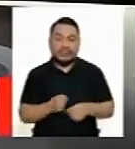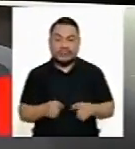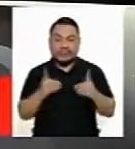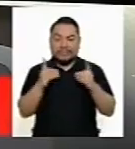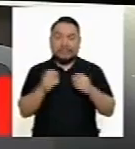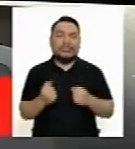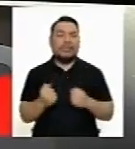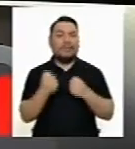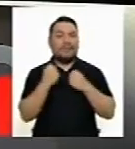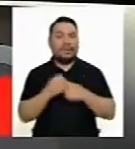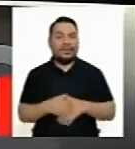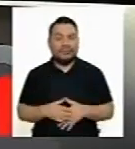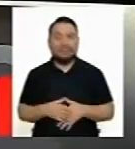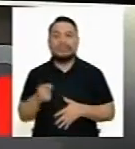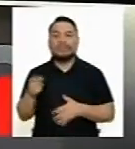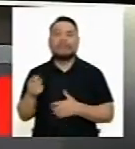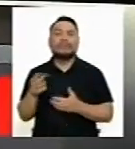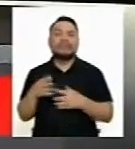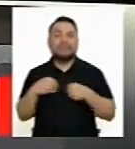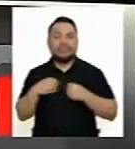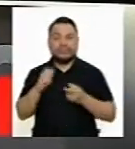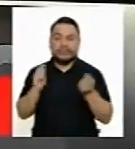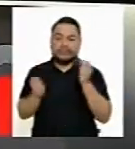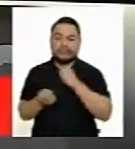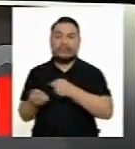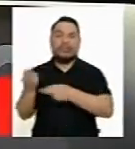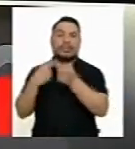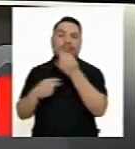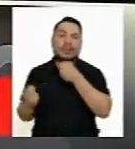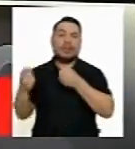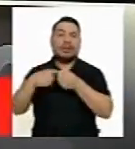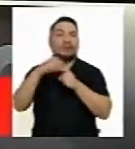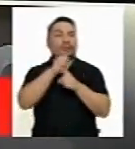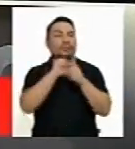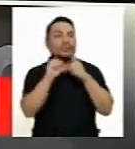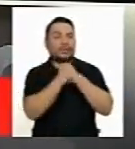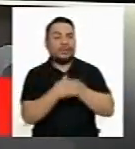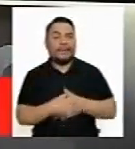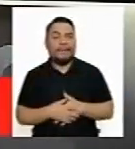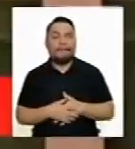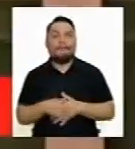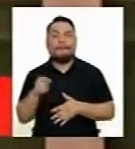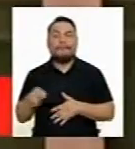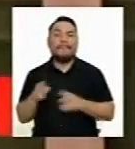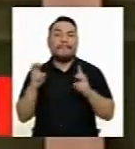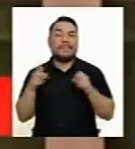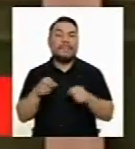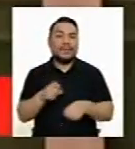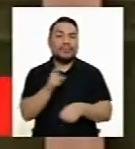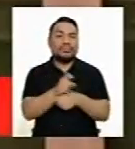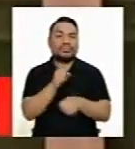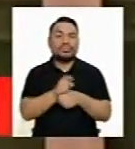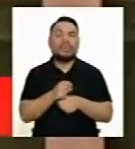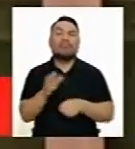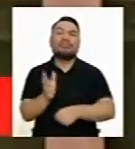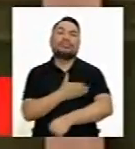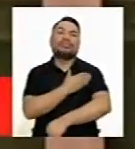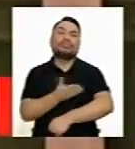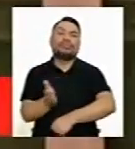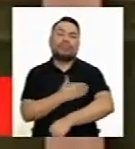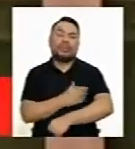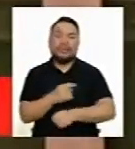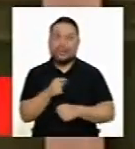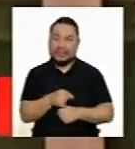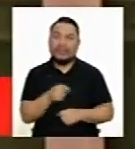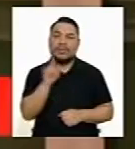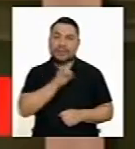fuerte de resocialización, de actividades de tratamiento en los penales, y en esa área tenemos la educación musical. En la educación musical